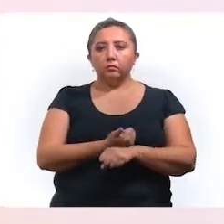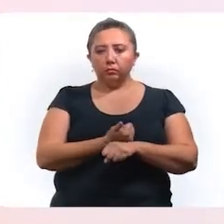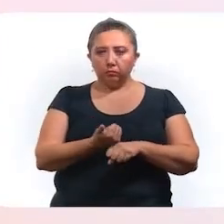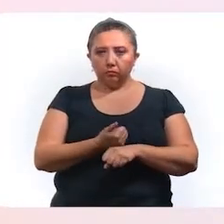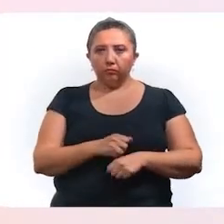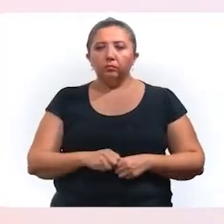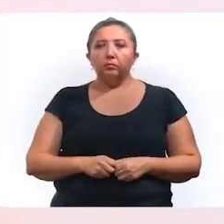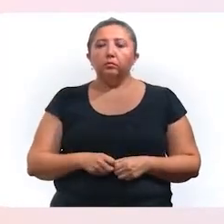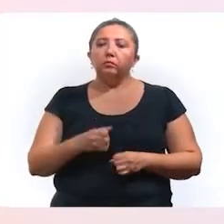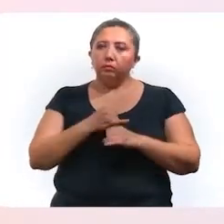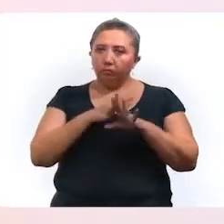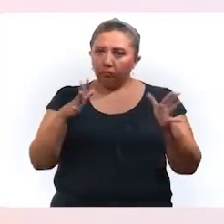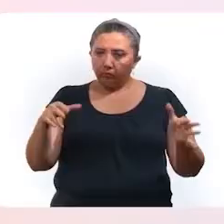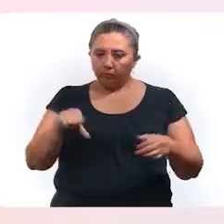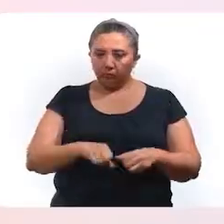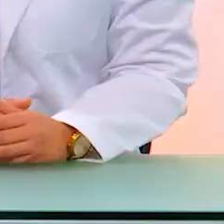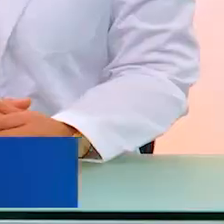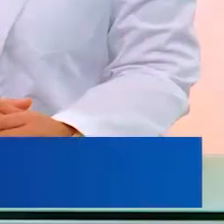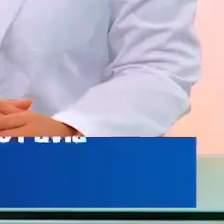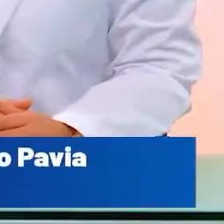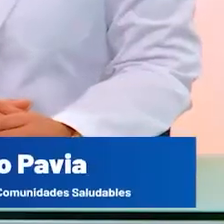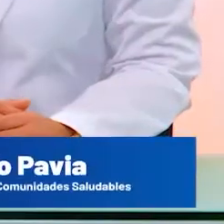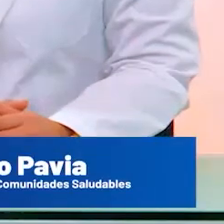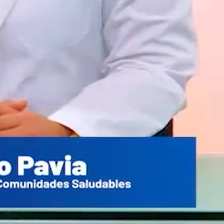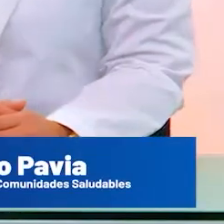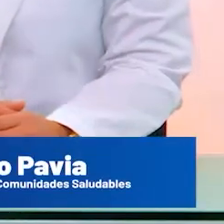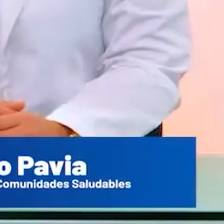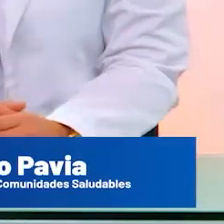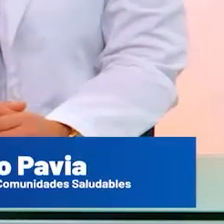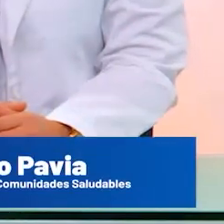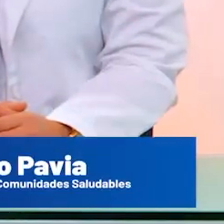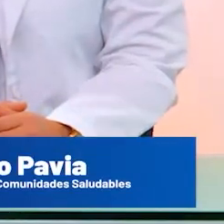color amarillo. Hasta aquí el reporte de hoy, doctora. Muchas